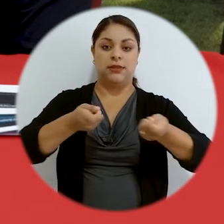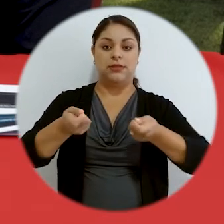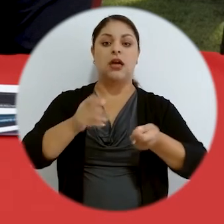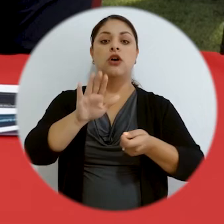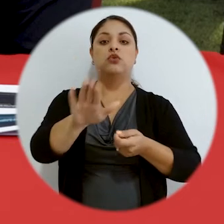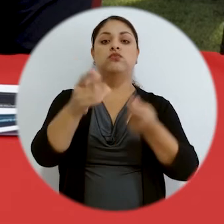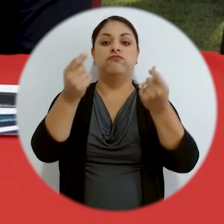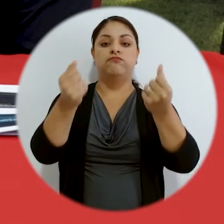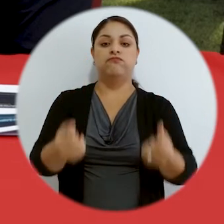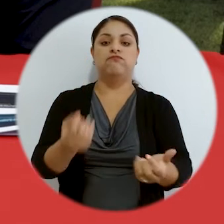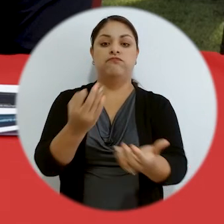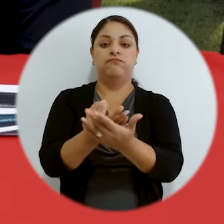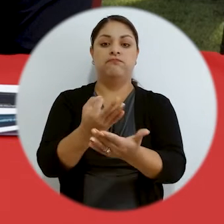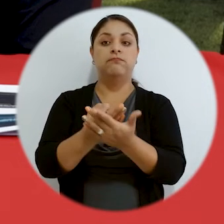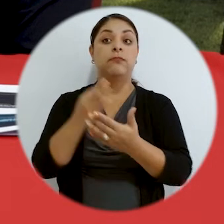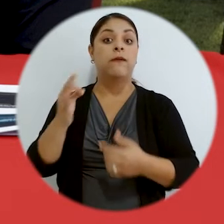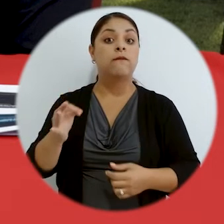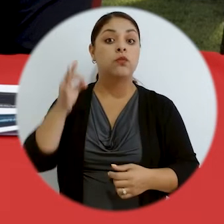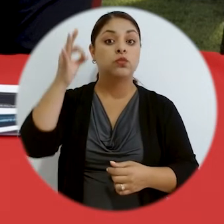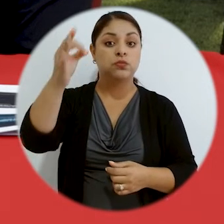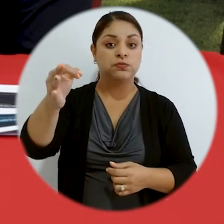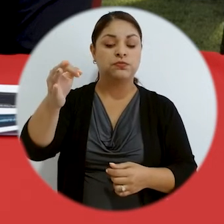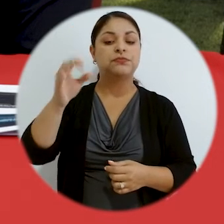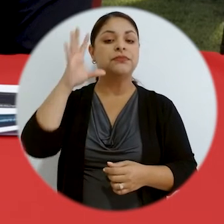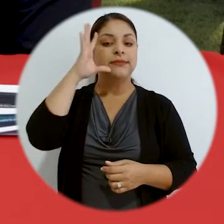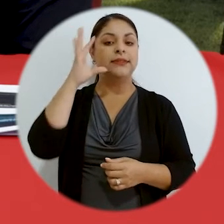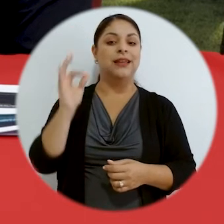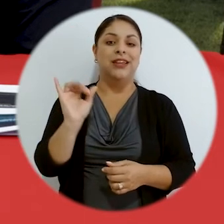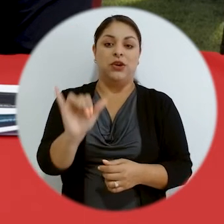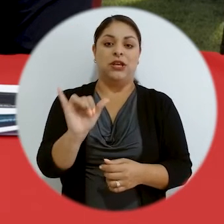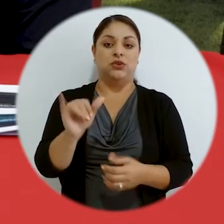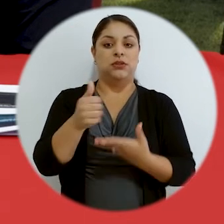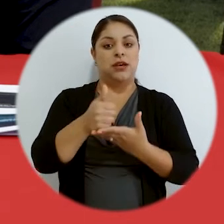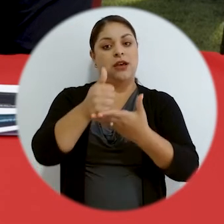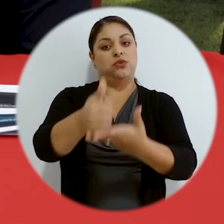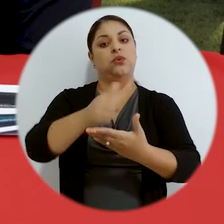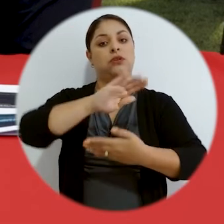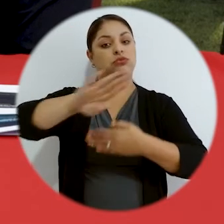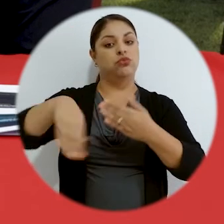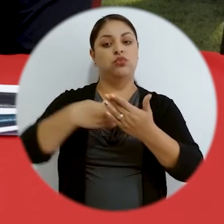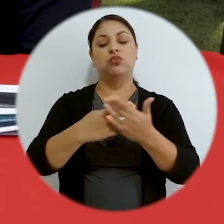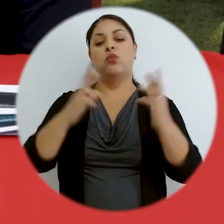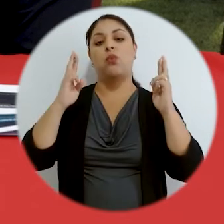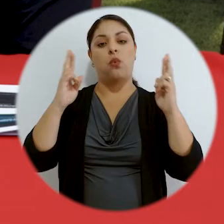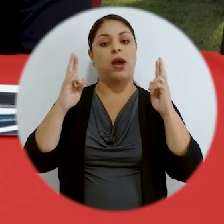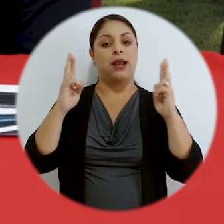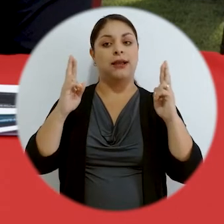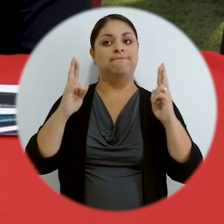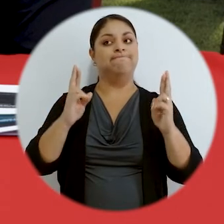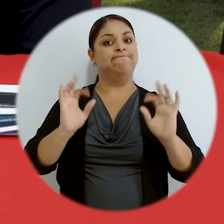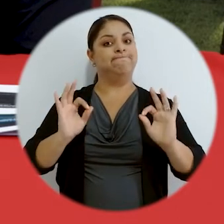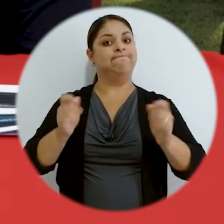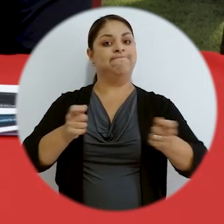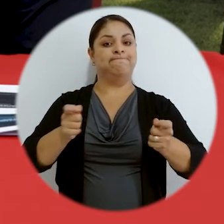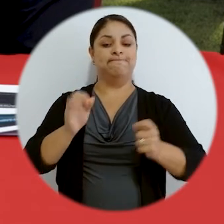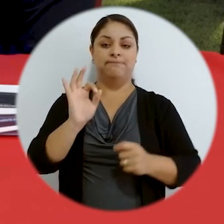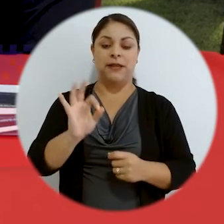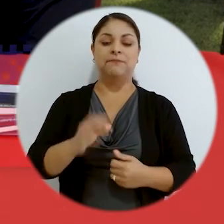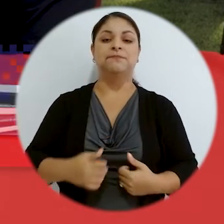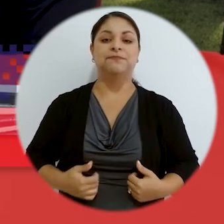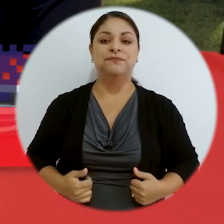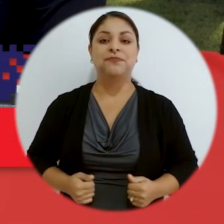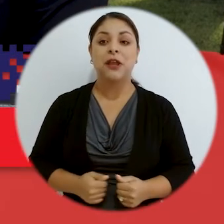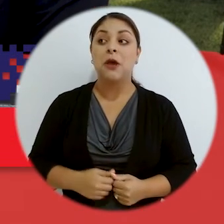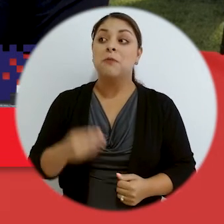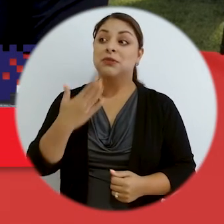a administrar sus recursos financieros para el futuro. Creo que eso nos permite a todos, ojalá, estar un poquito mejor. Le